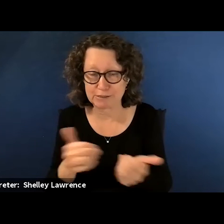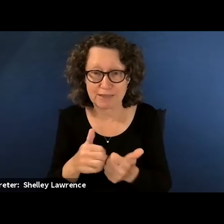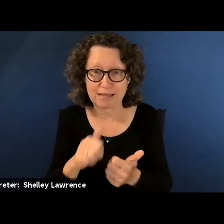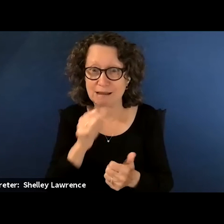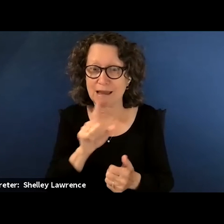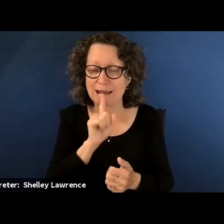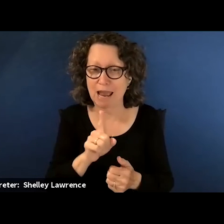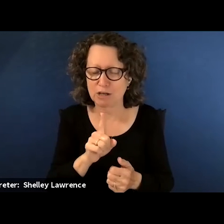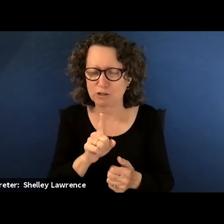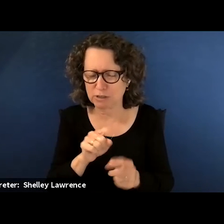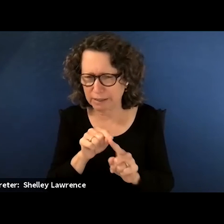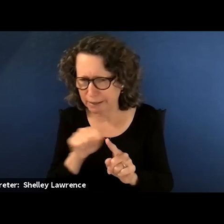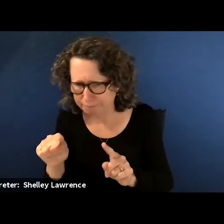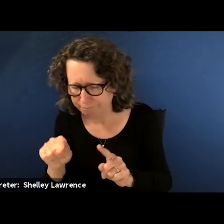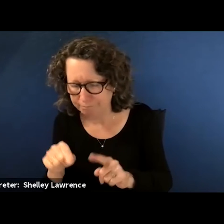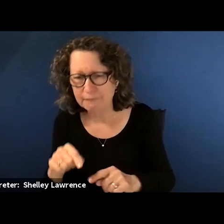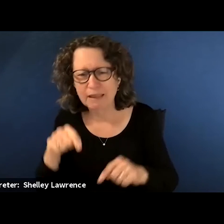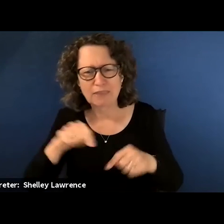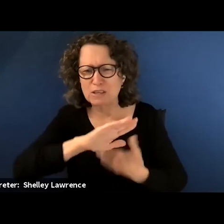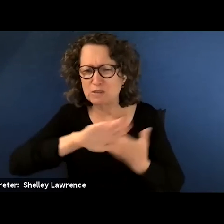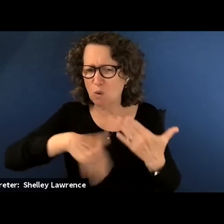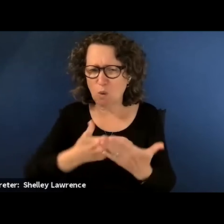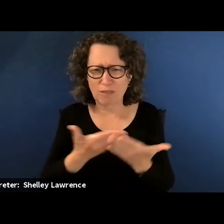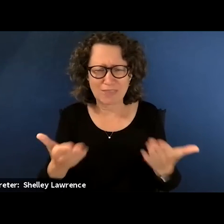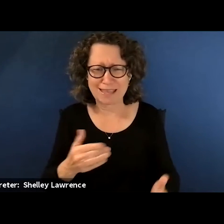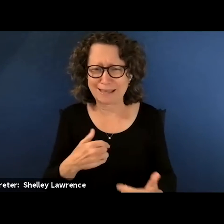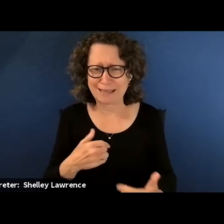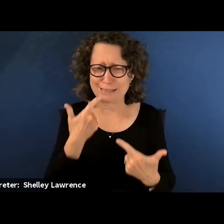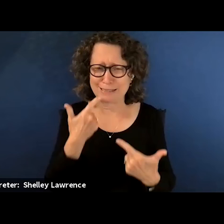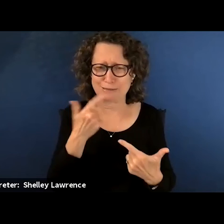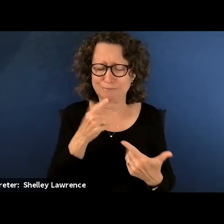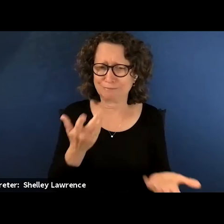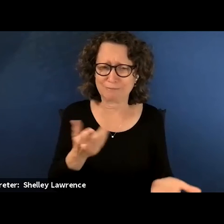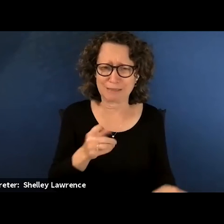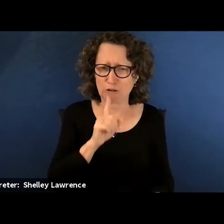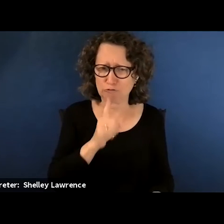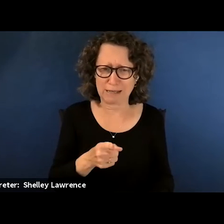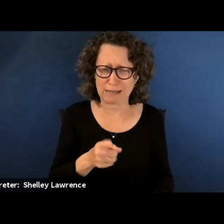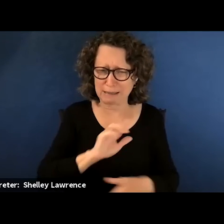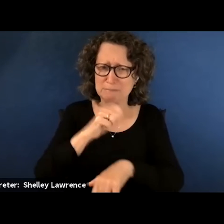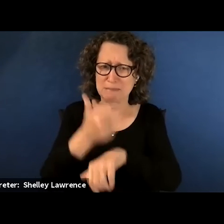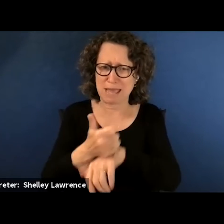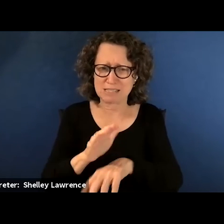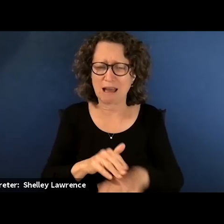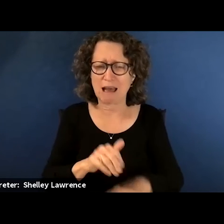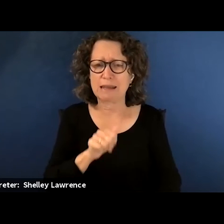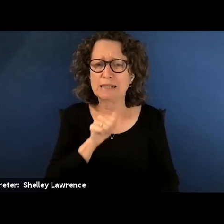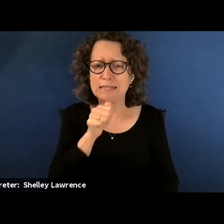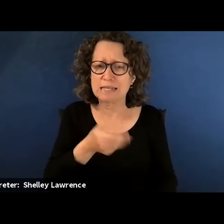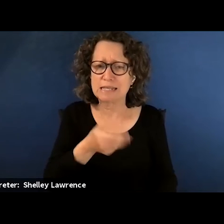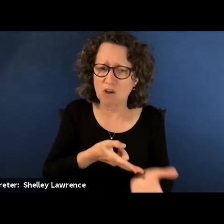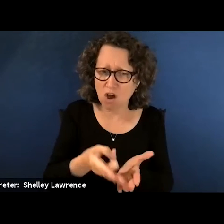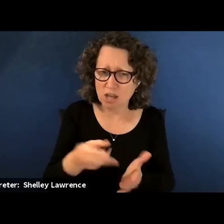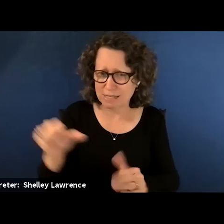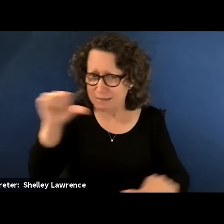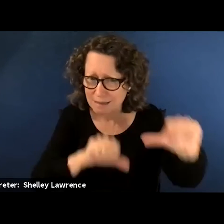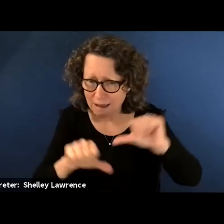hay otros materiales. Entonces, todo esto está basado en